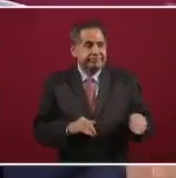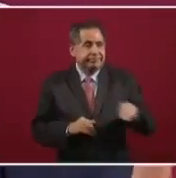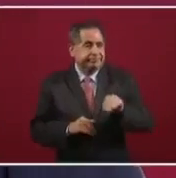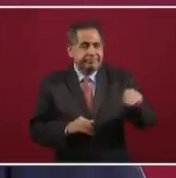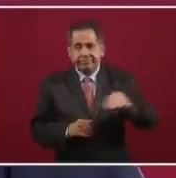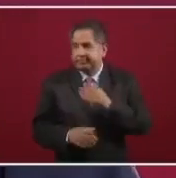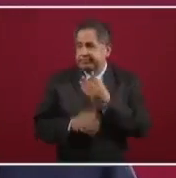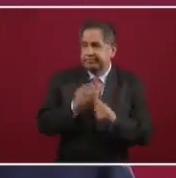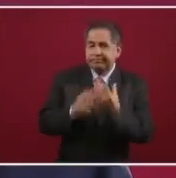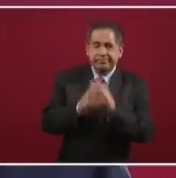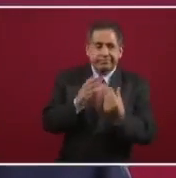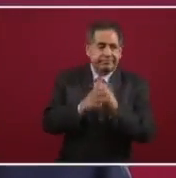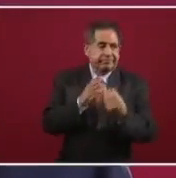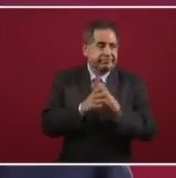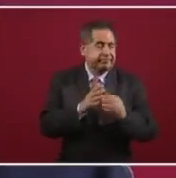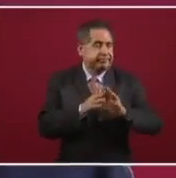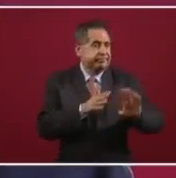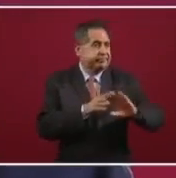huyendo,